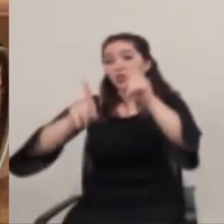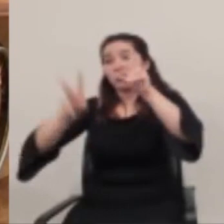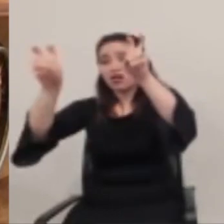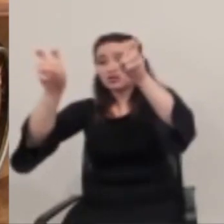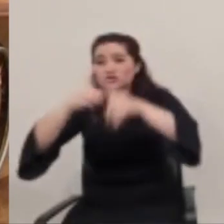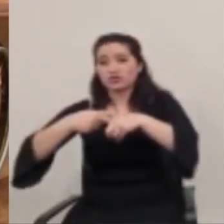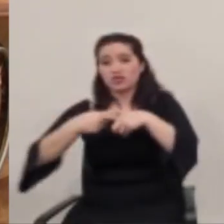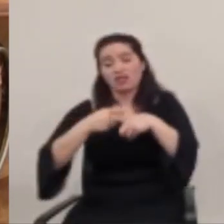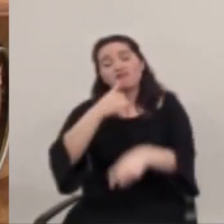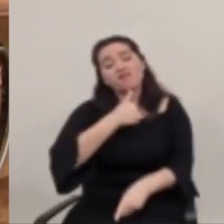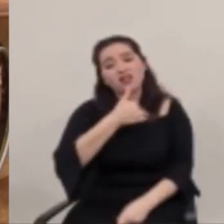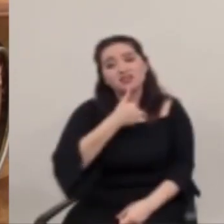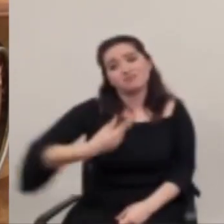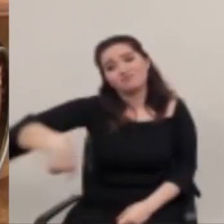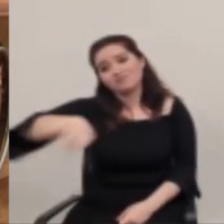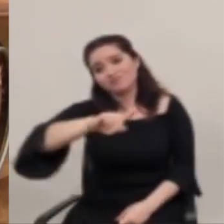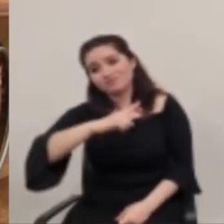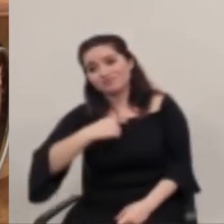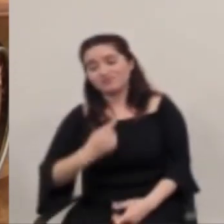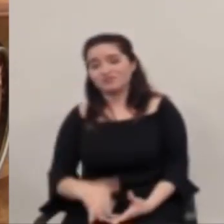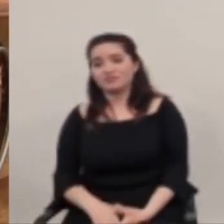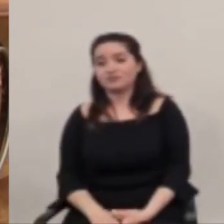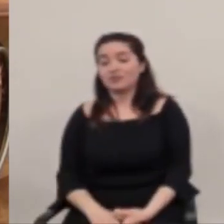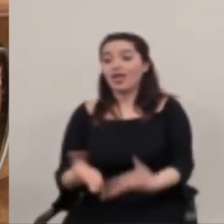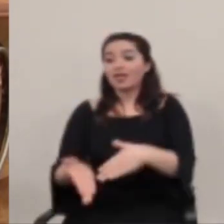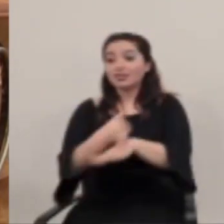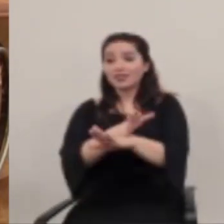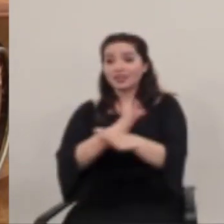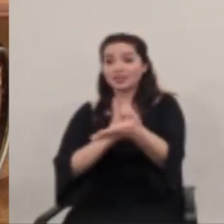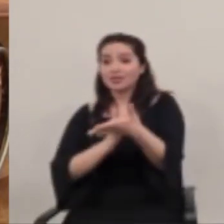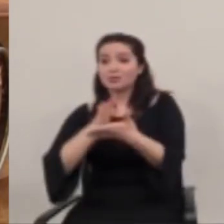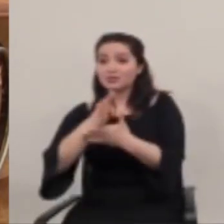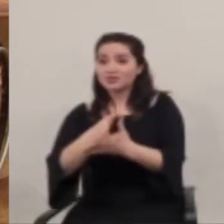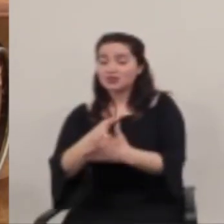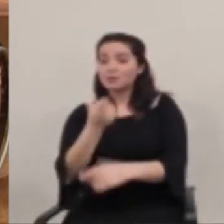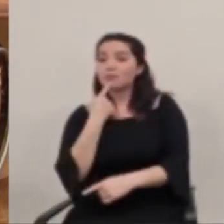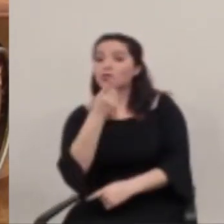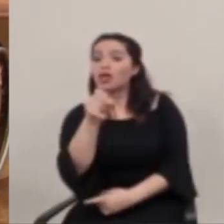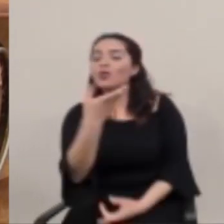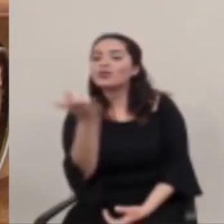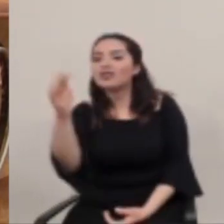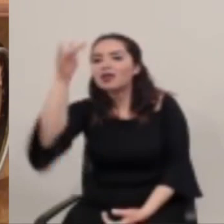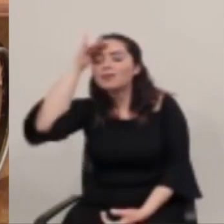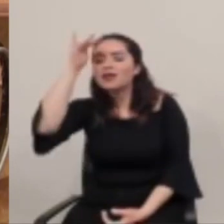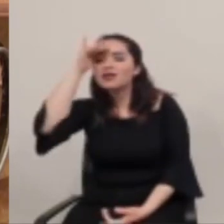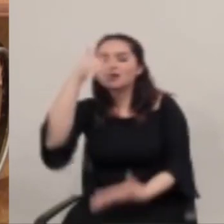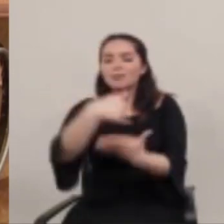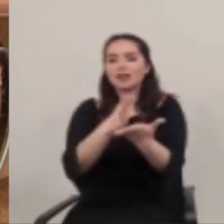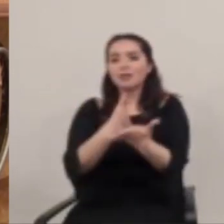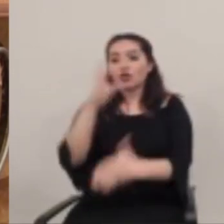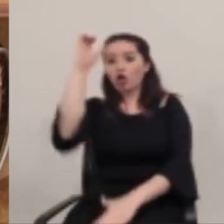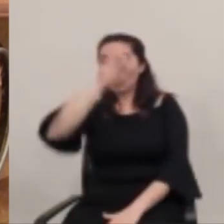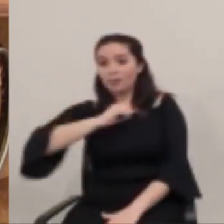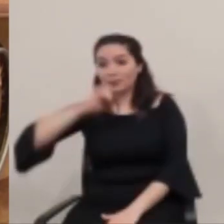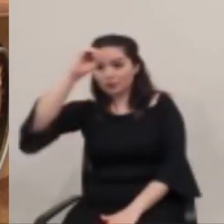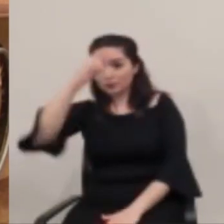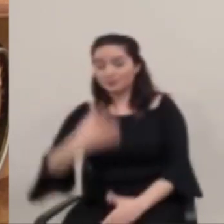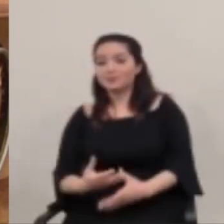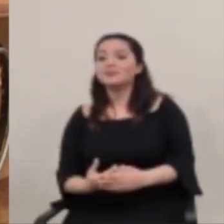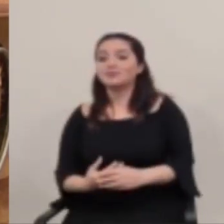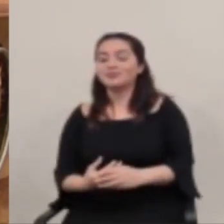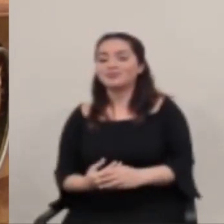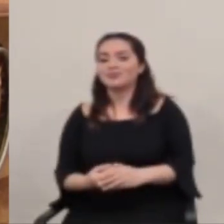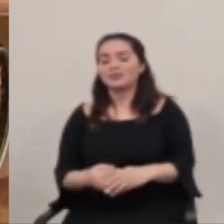sociedad llegamos tarde. Pero antes de conversar y preguntarles a ustedes su experiencia, sus planteamientos, su punto de vista,